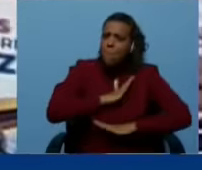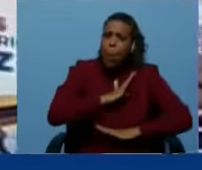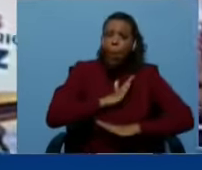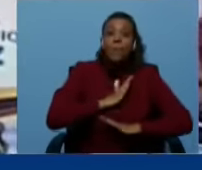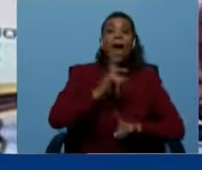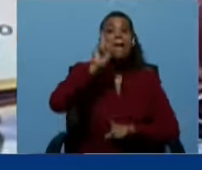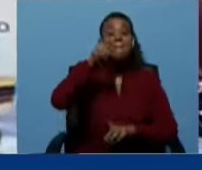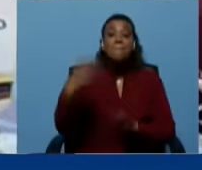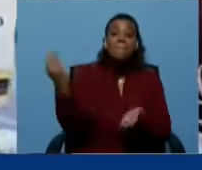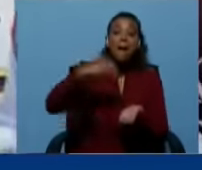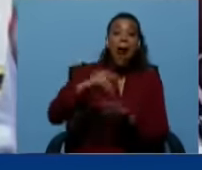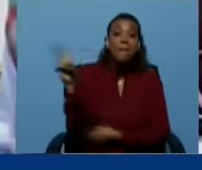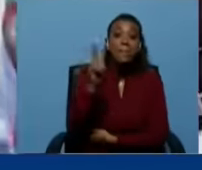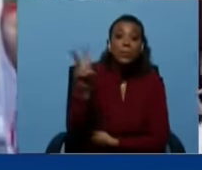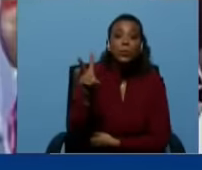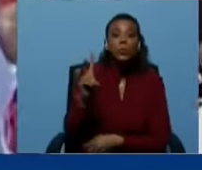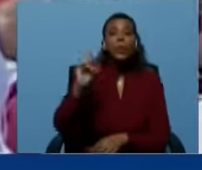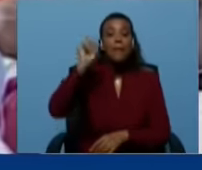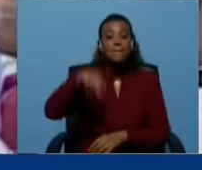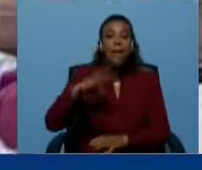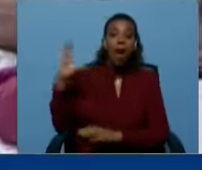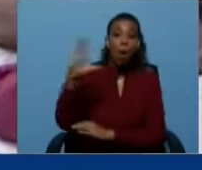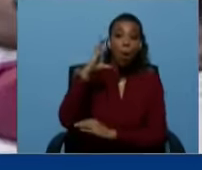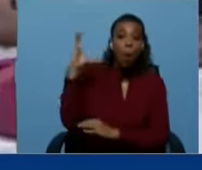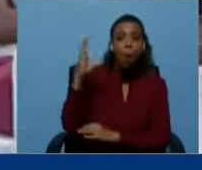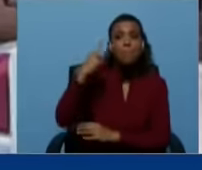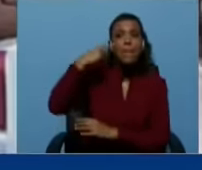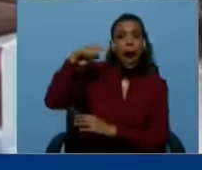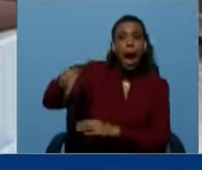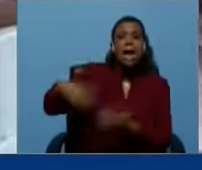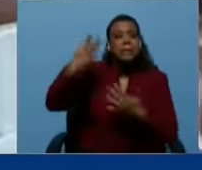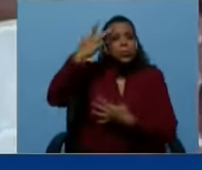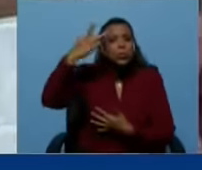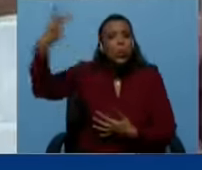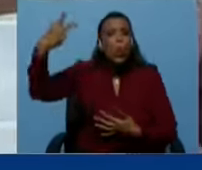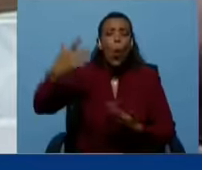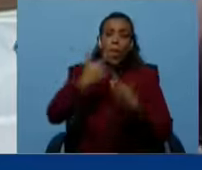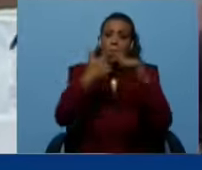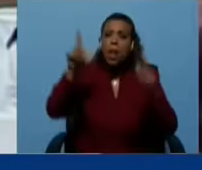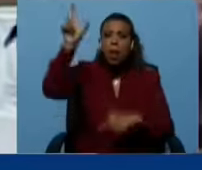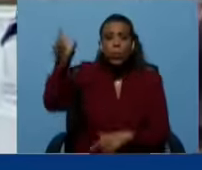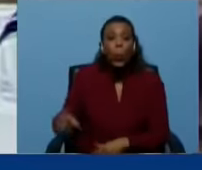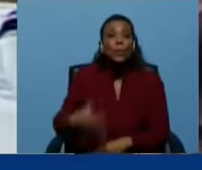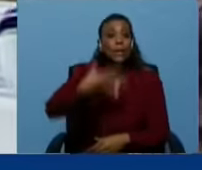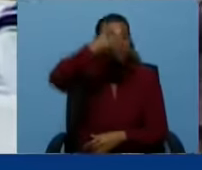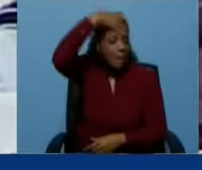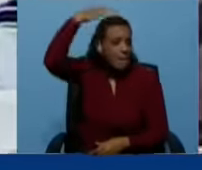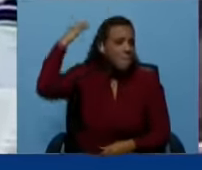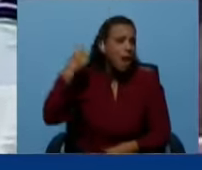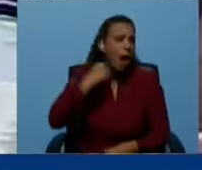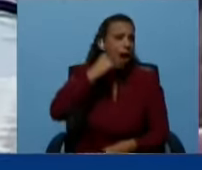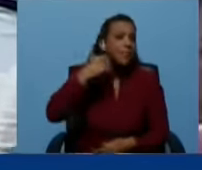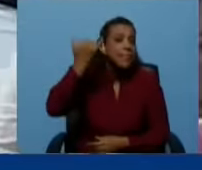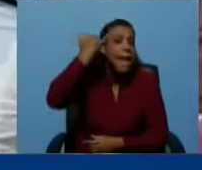Venezuela, y de la Gran Colombia, el sueño magnánimo de Miranda y de Bolívar.